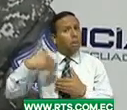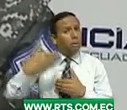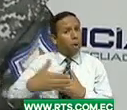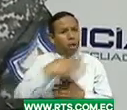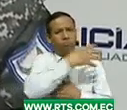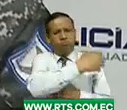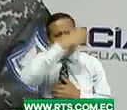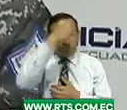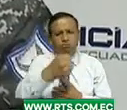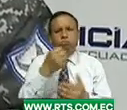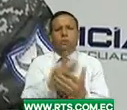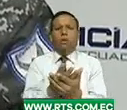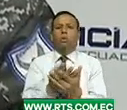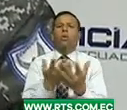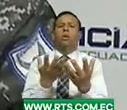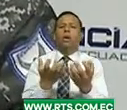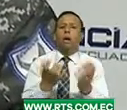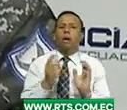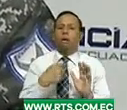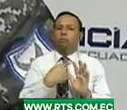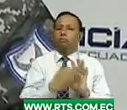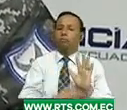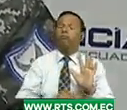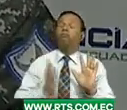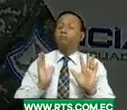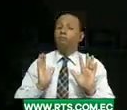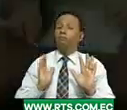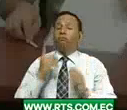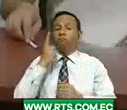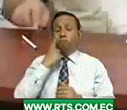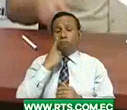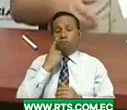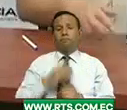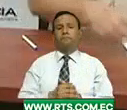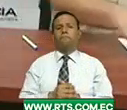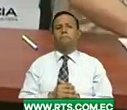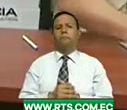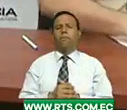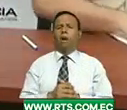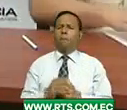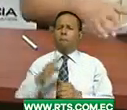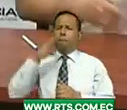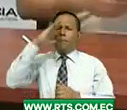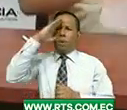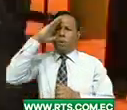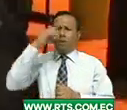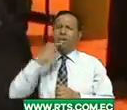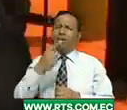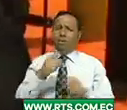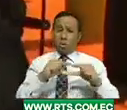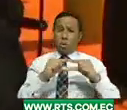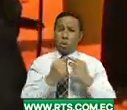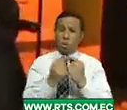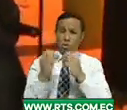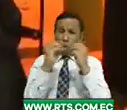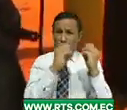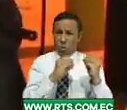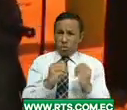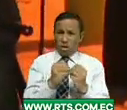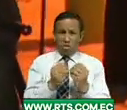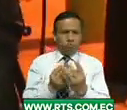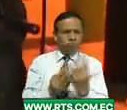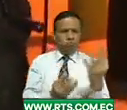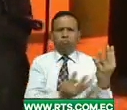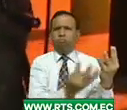órdenes de las autoridades a las personas que son responsables de estos hechos. Según los miembros del orden, las bandas criminales se sienten amenazadas por la